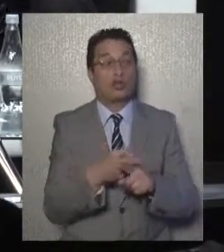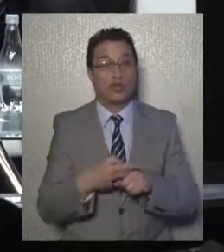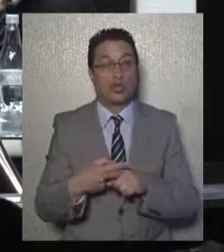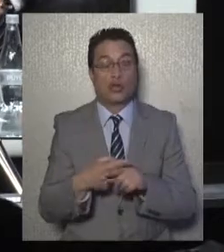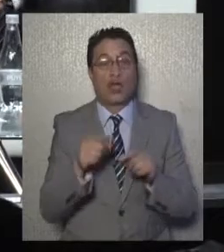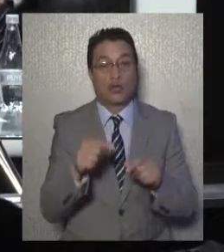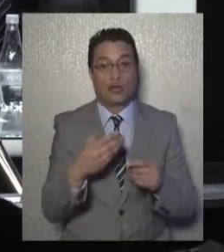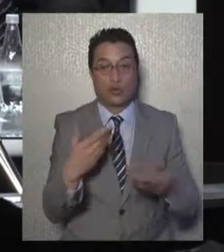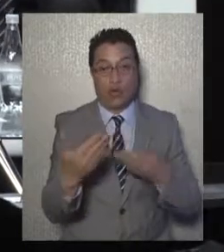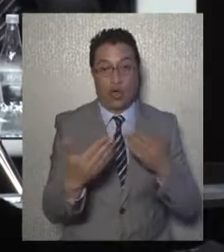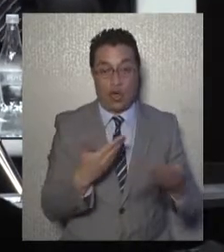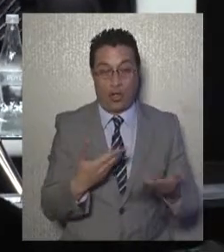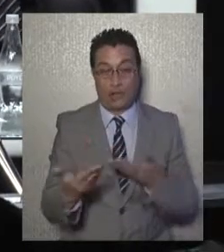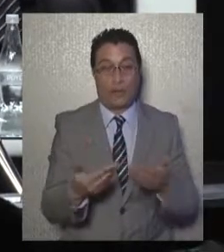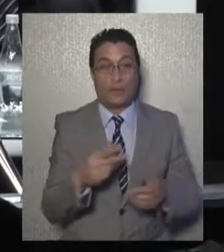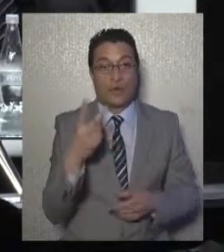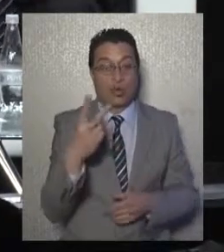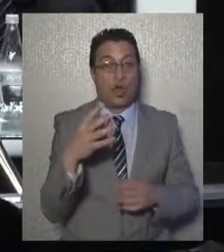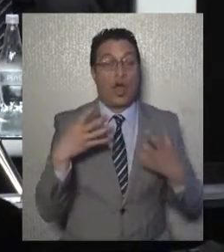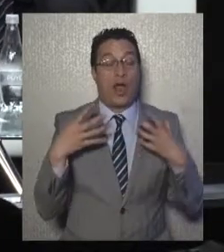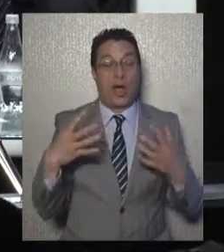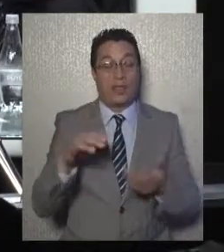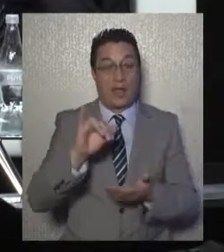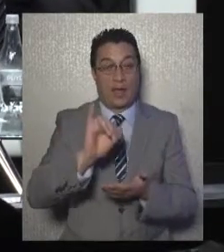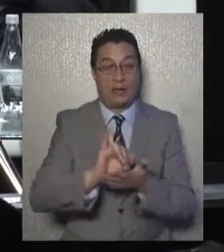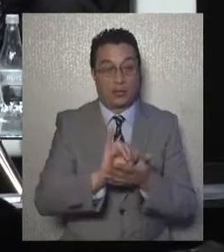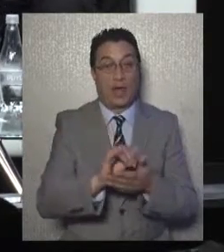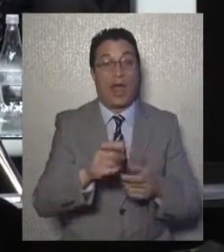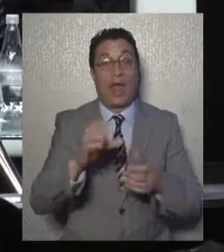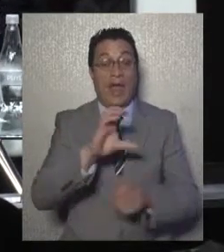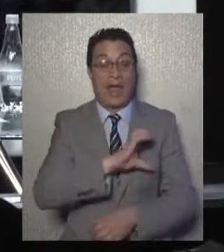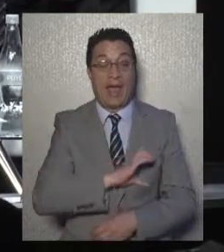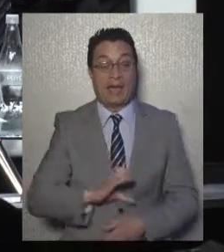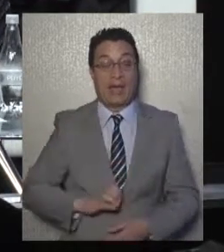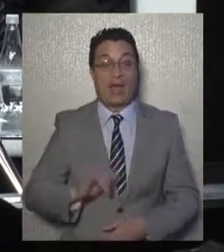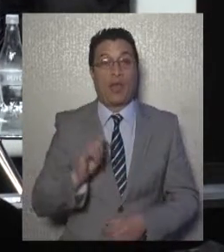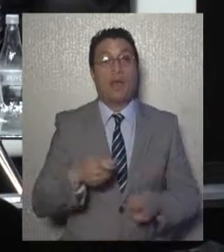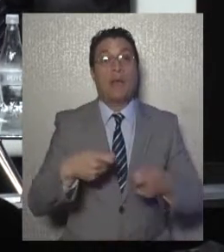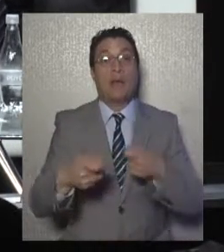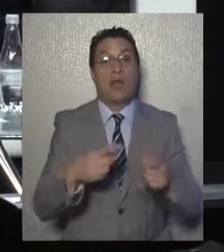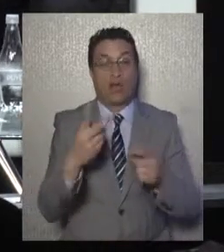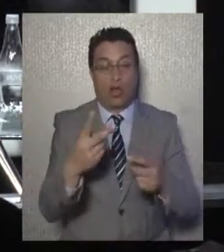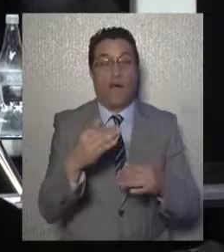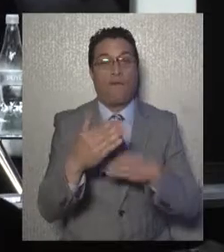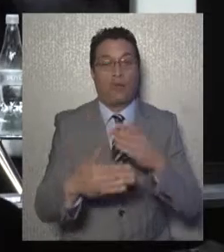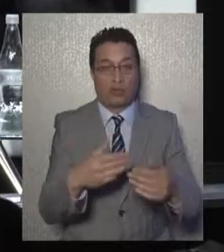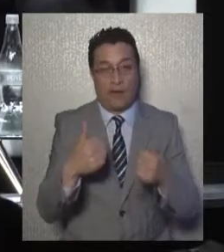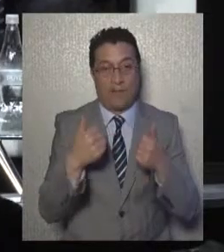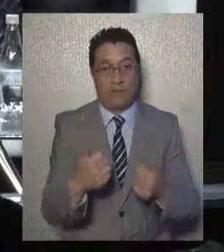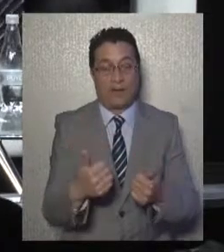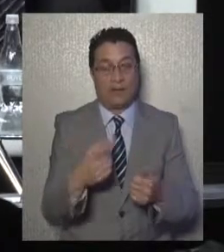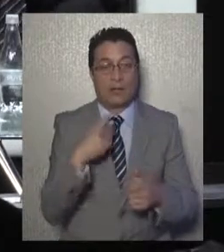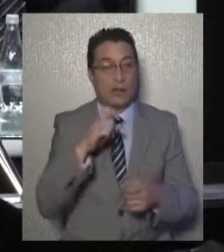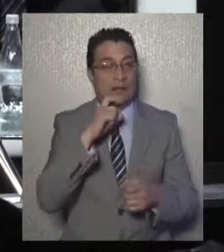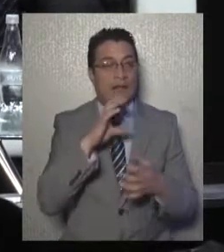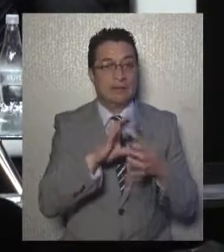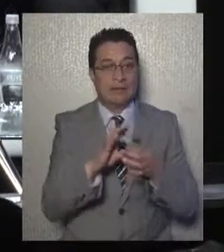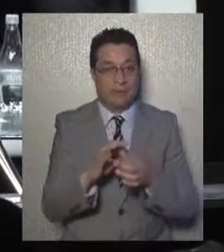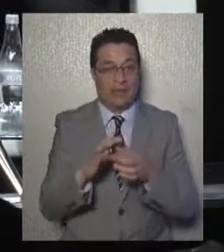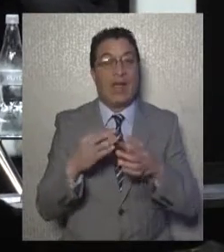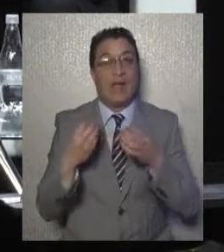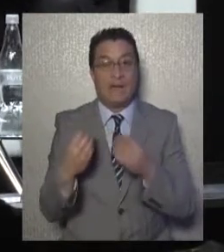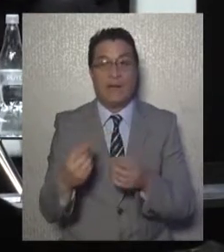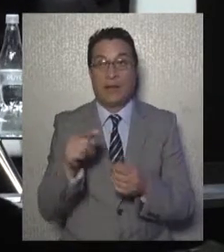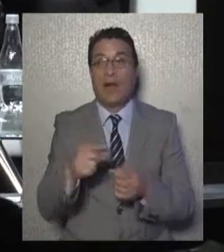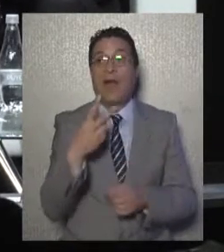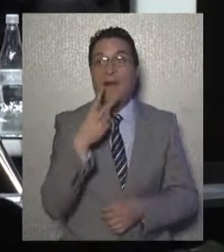nosotros interactuamos, hay dos grandes instituciones, el Estado y el mercado. Los dos tienen que funcionar bien. Que el Estado funcione bien significa, por ejemplo, modernizarlo, pero aquí